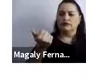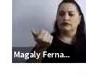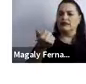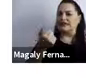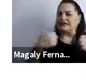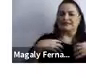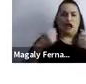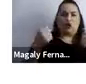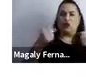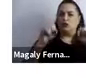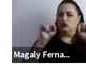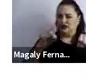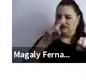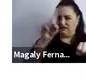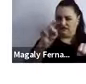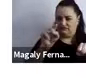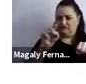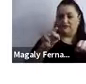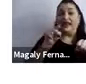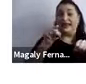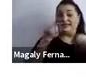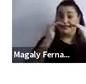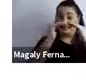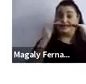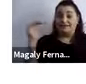salud posible? Ese nivel,